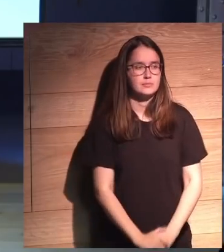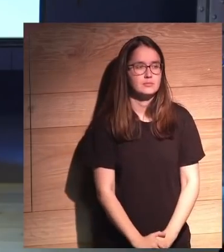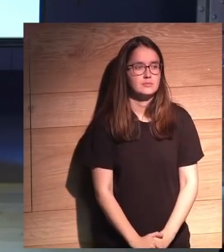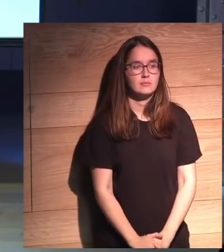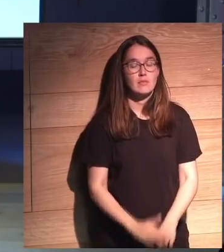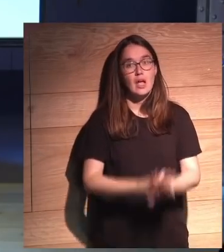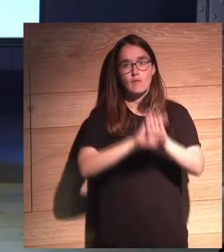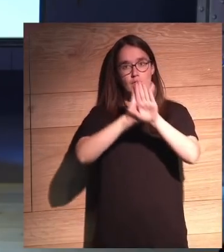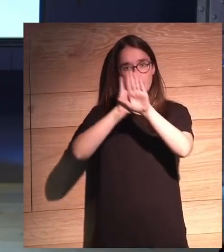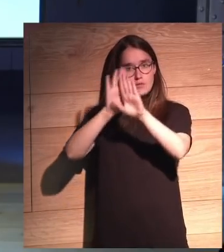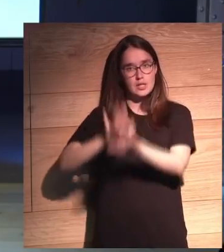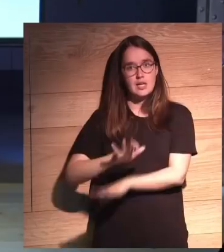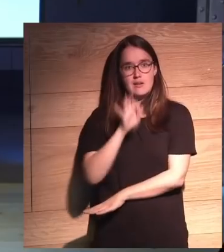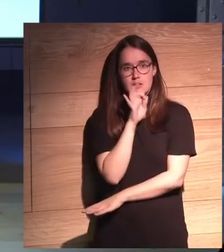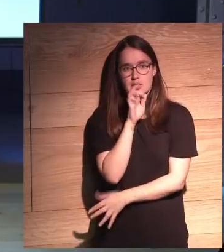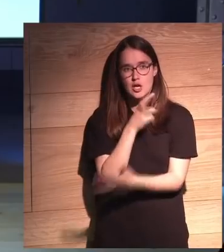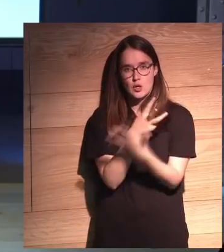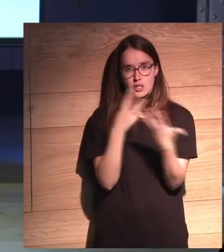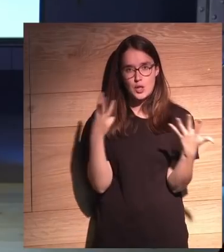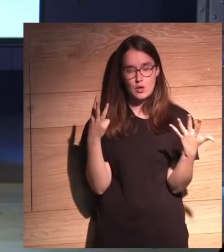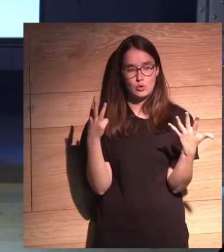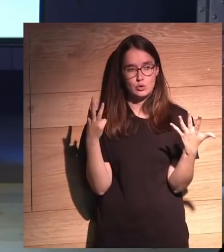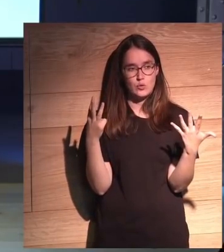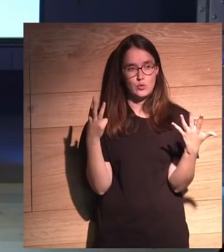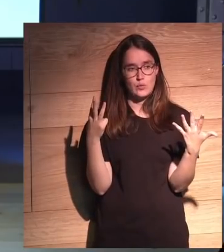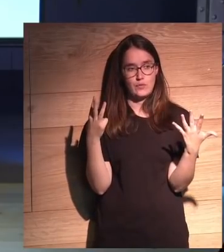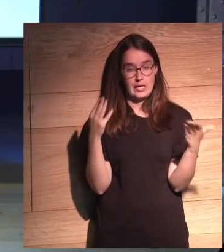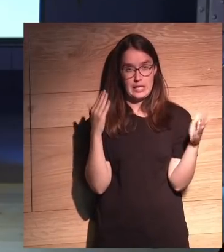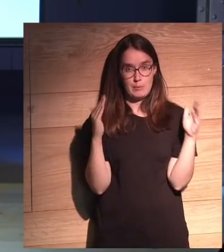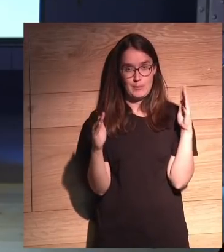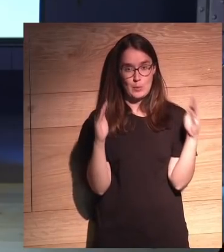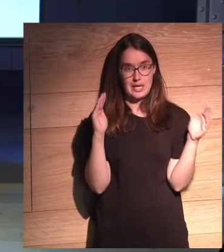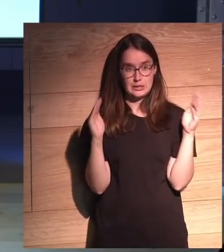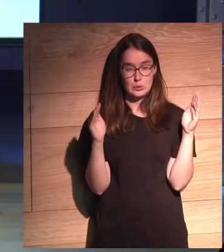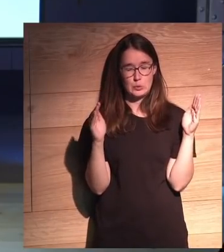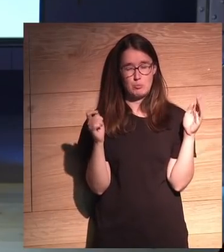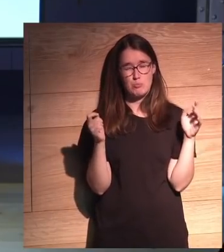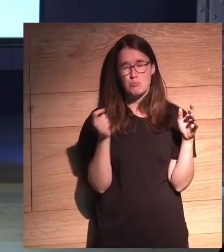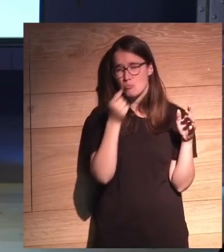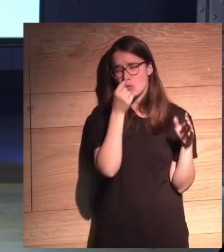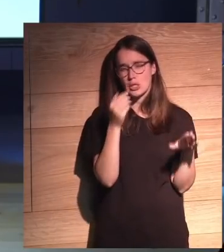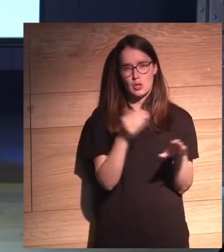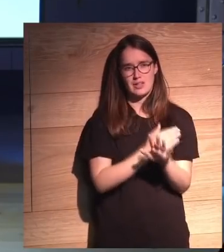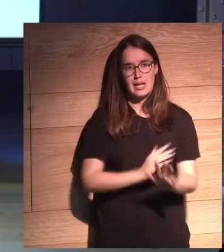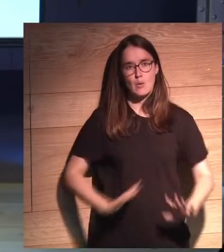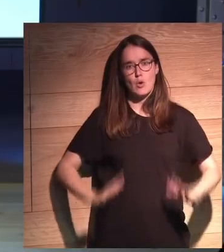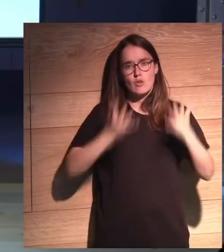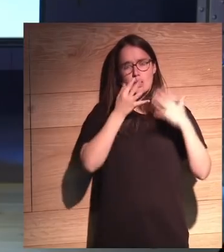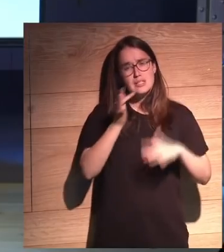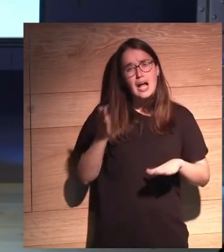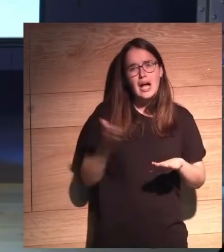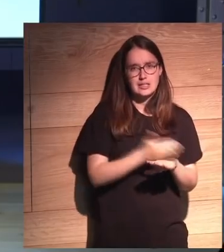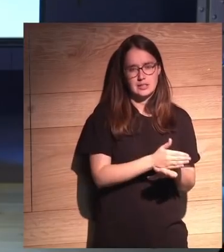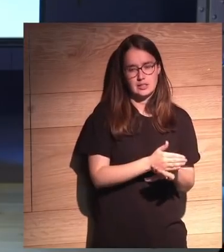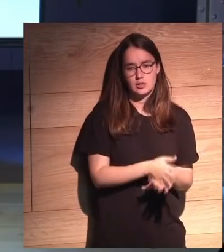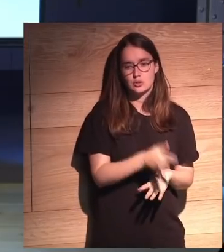A finales del siglo XVIII, en el momento un poco antes de la Revolución Francesa,